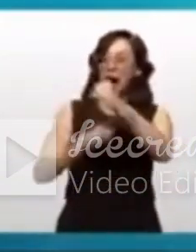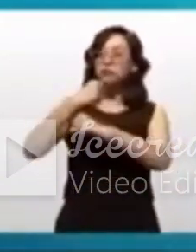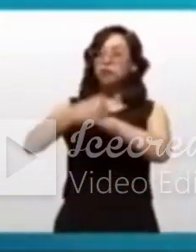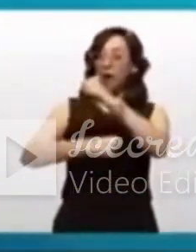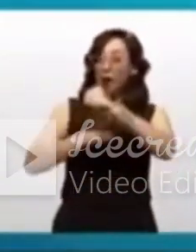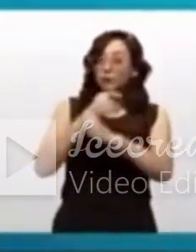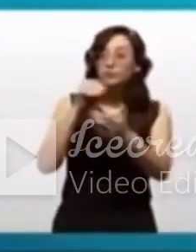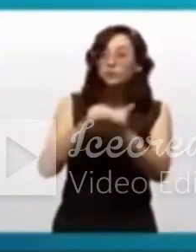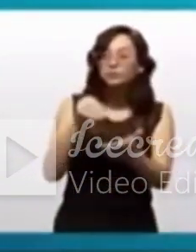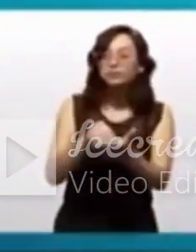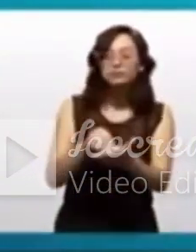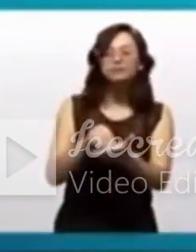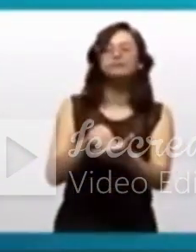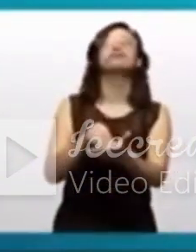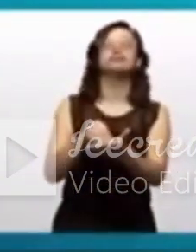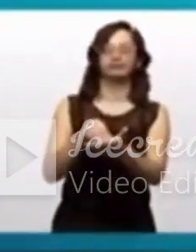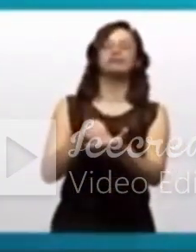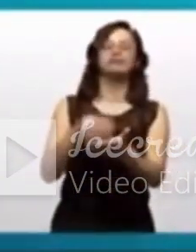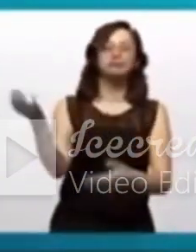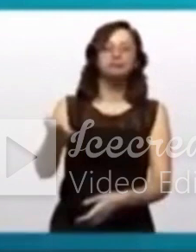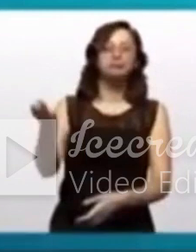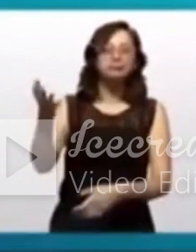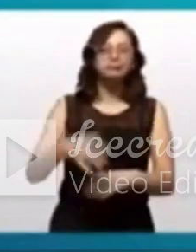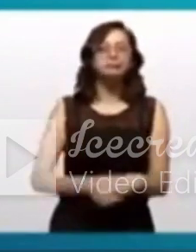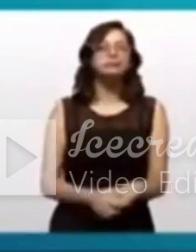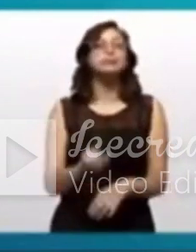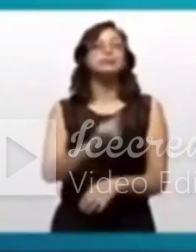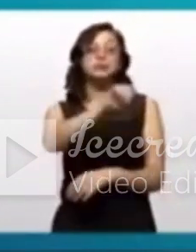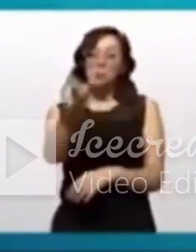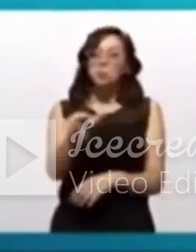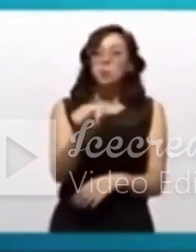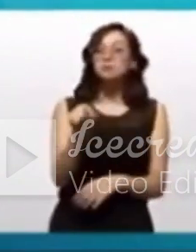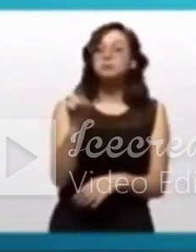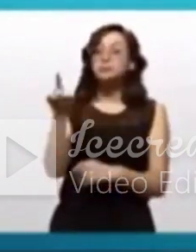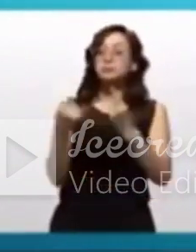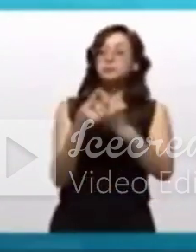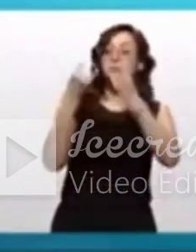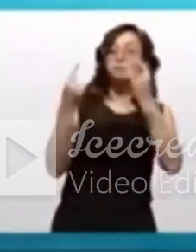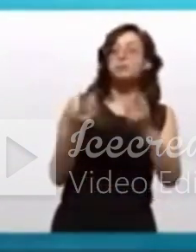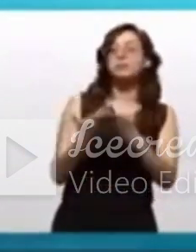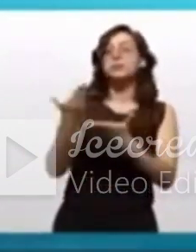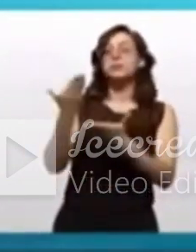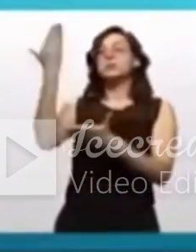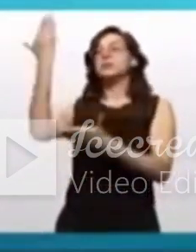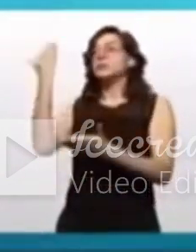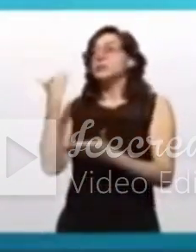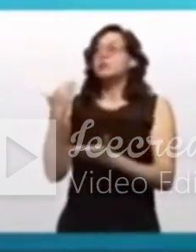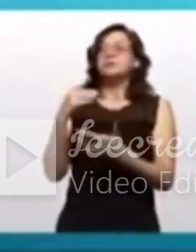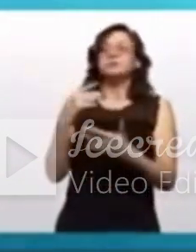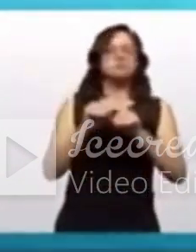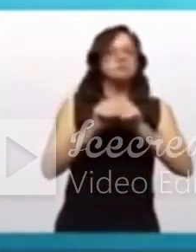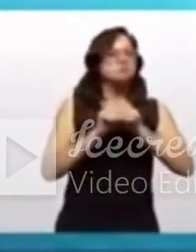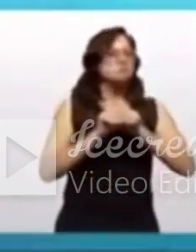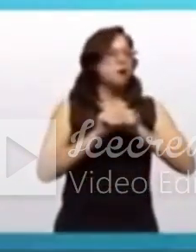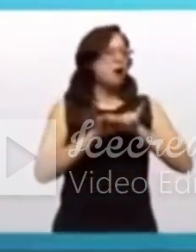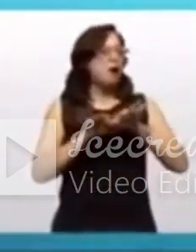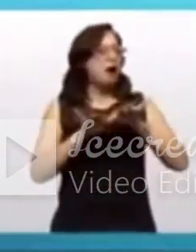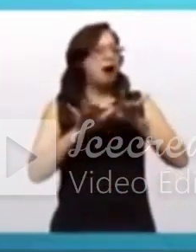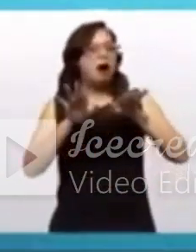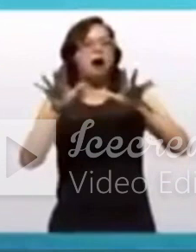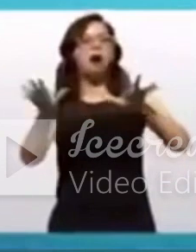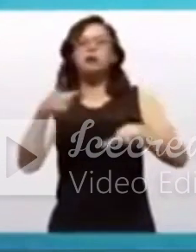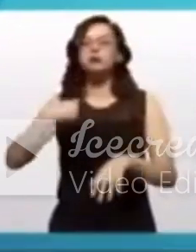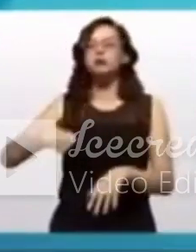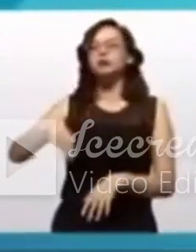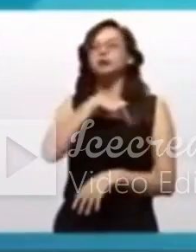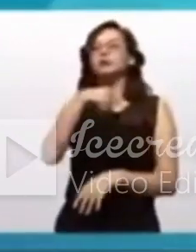transcurridos. Cuando tu narrativa, tiempo atrás, había iniciado un grito que se hacía eco por sí misma y muchos buscábamos escuchar